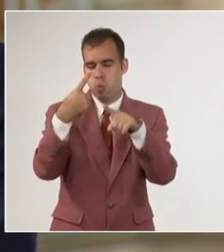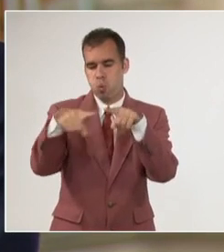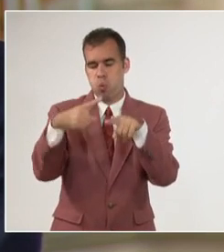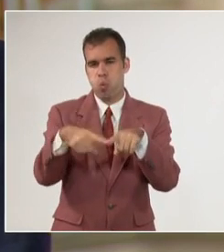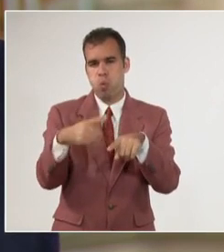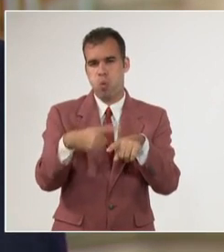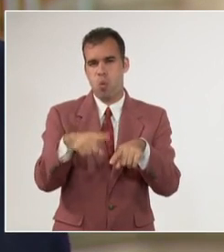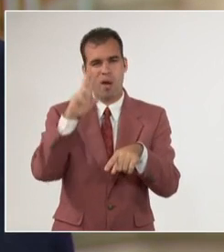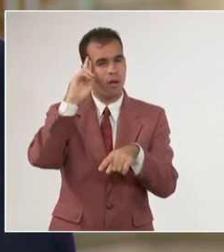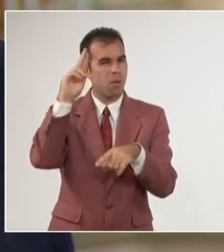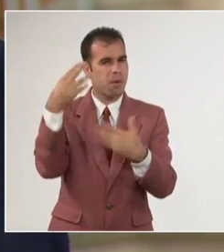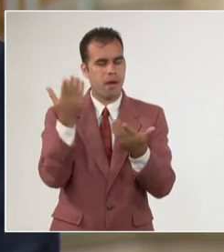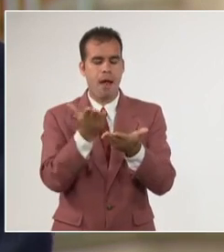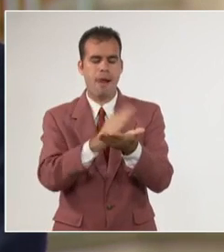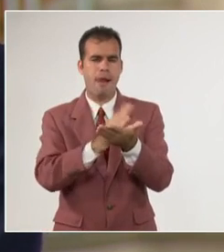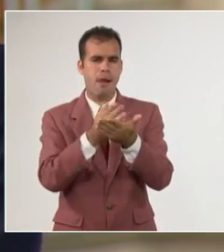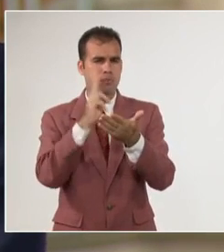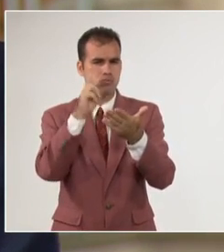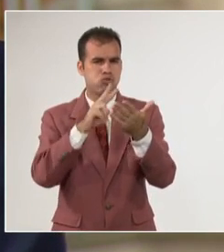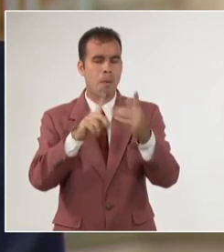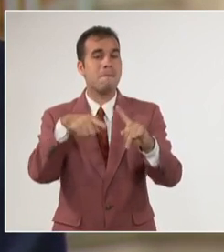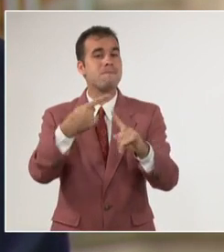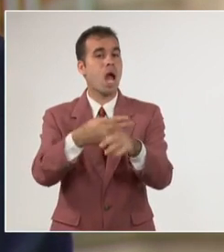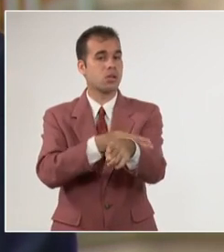la literatura y la historia de América.